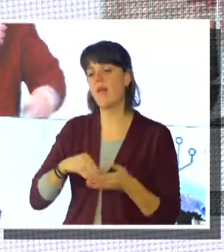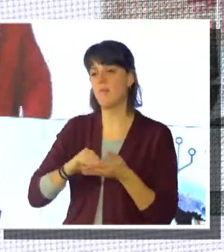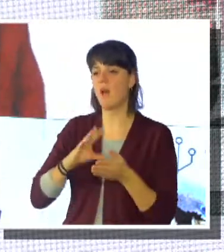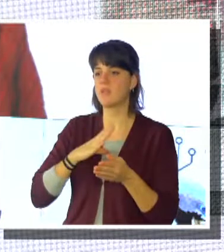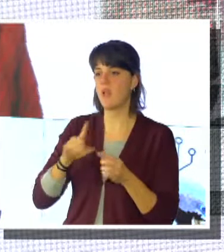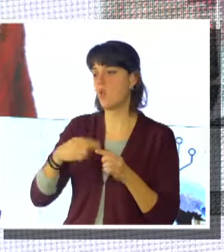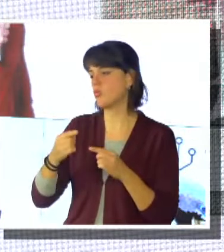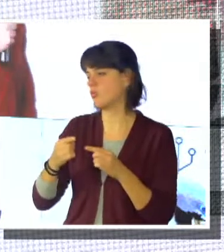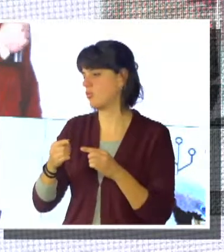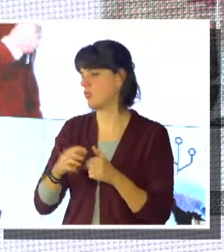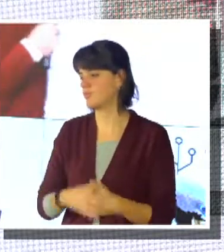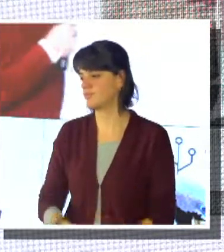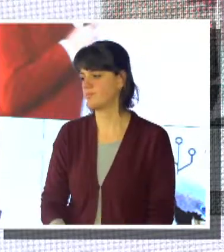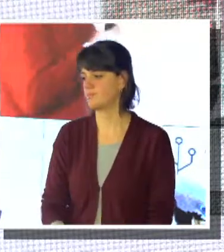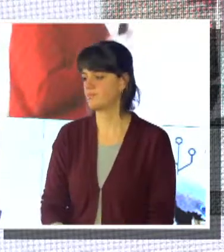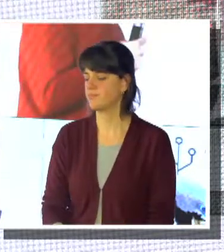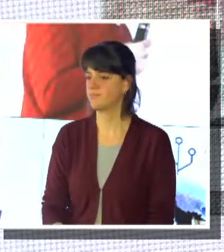Montevideo?